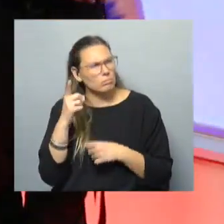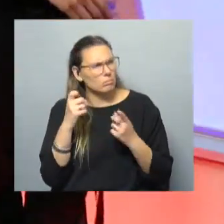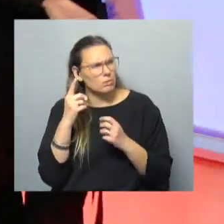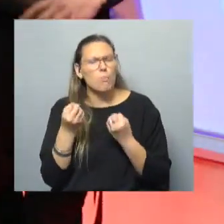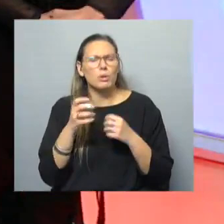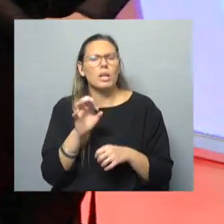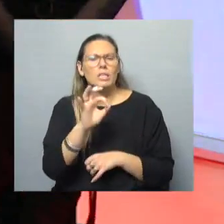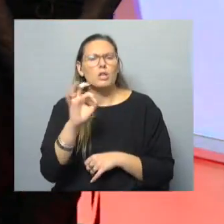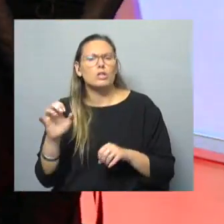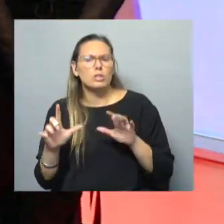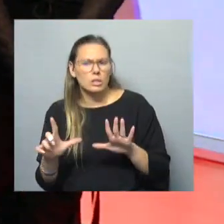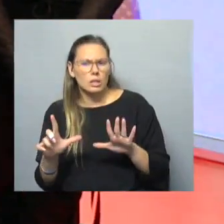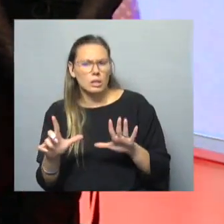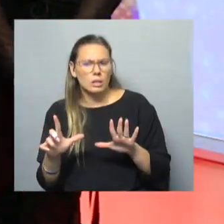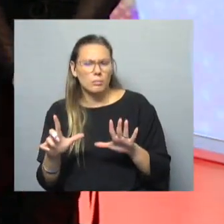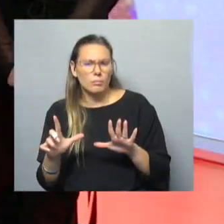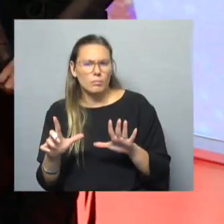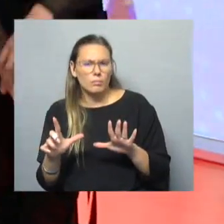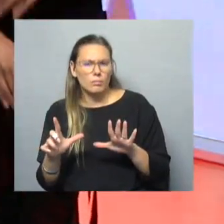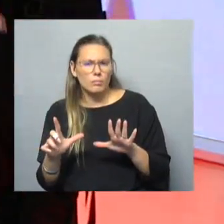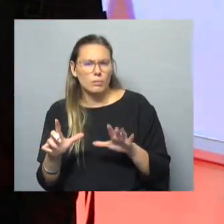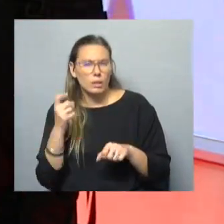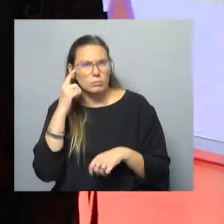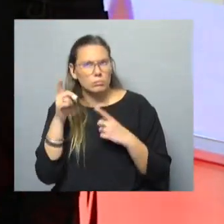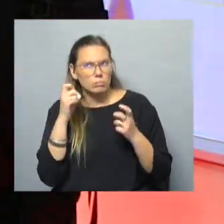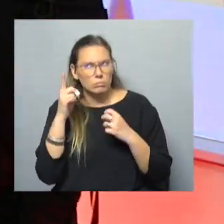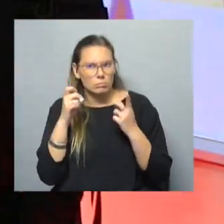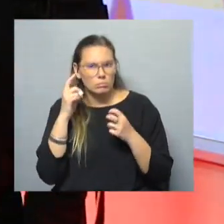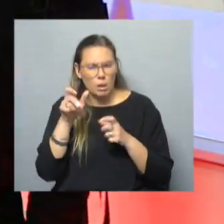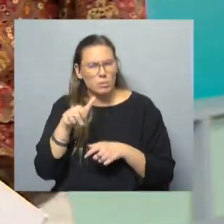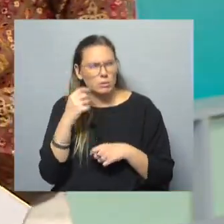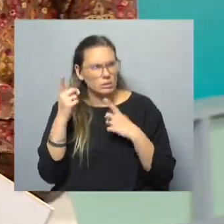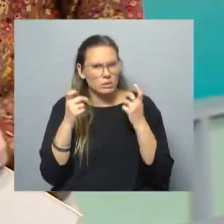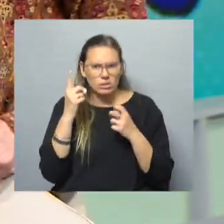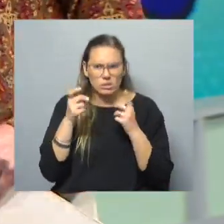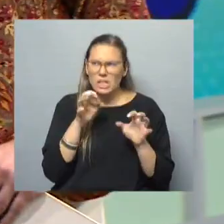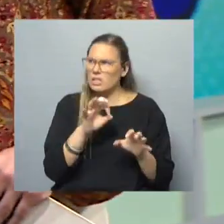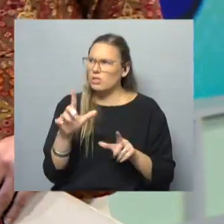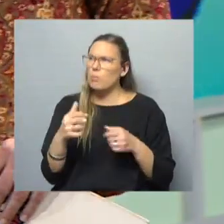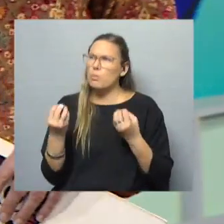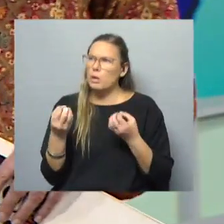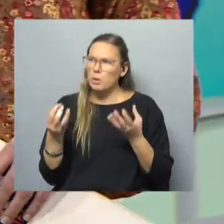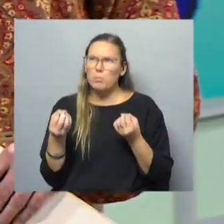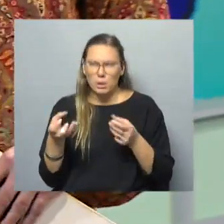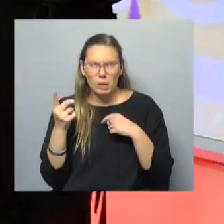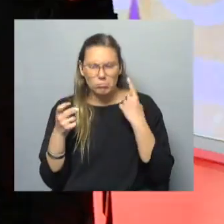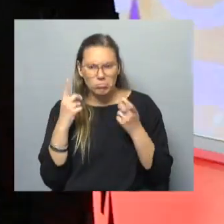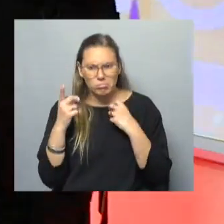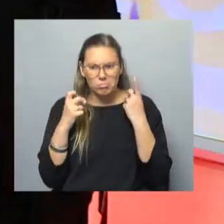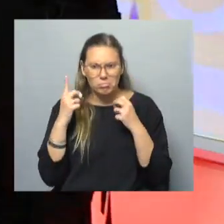qué 007? O sea, se basa... Pensando. Eso, exacto, sí, muy sí. Muy bien, excelente. Bueno, bien.